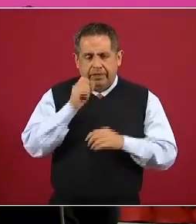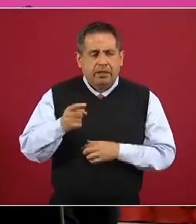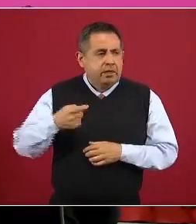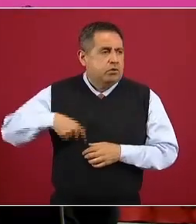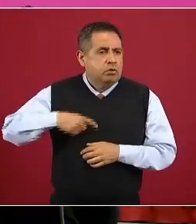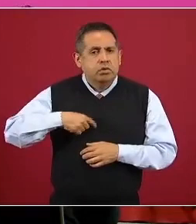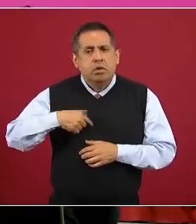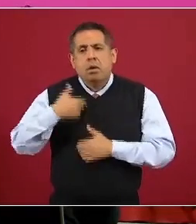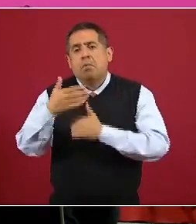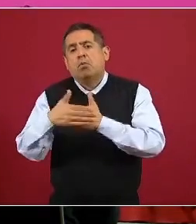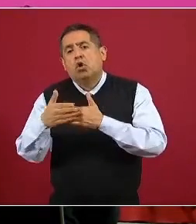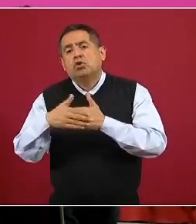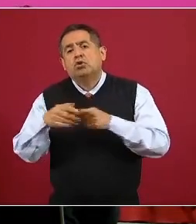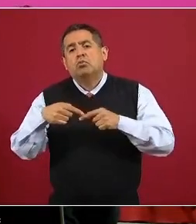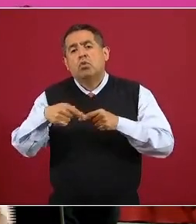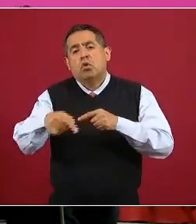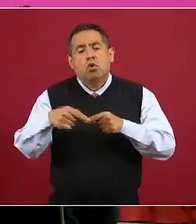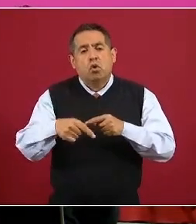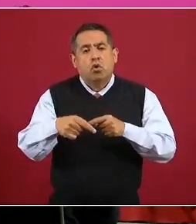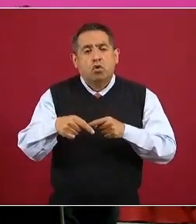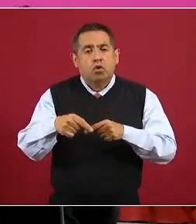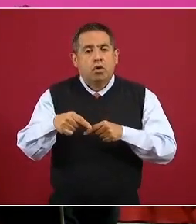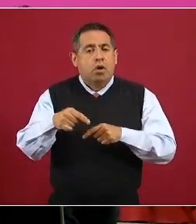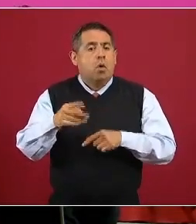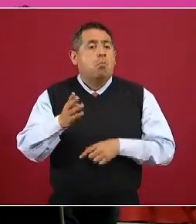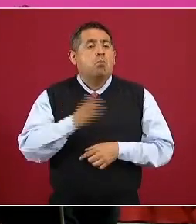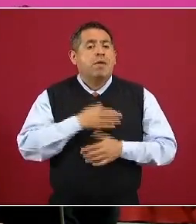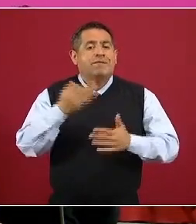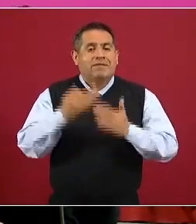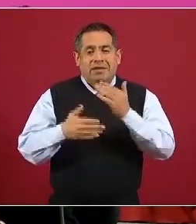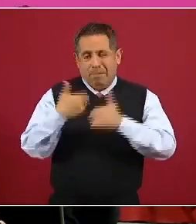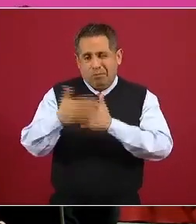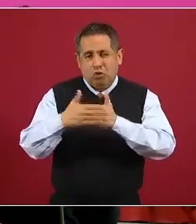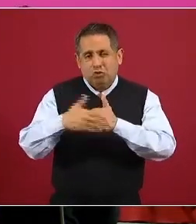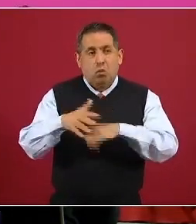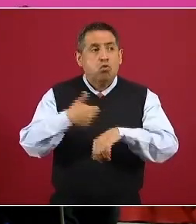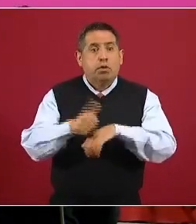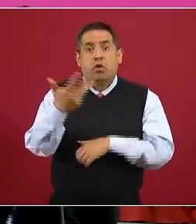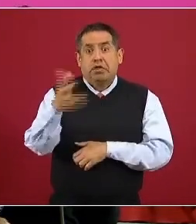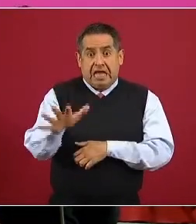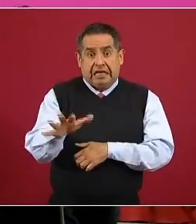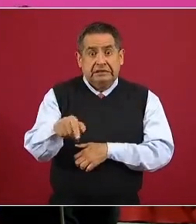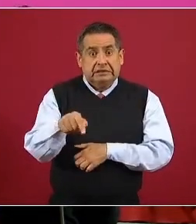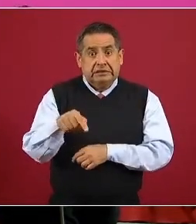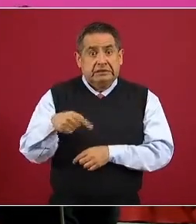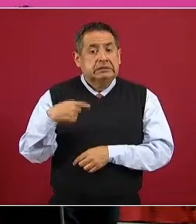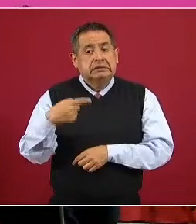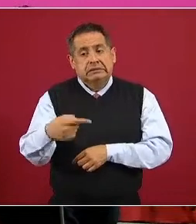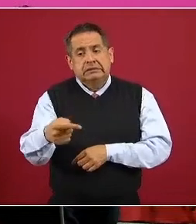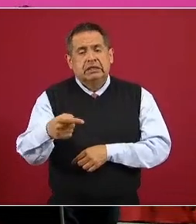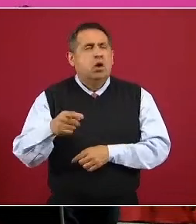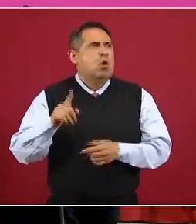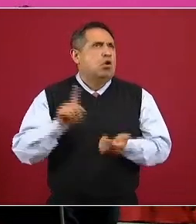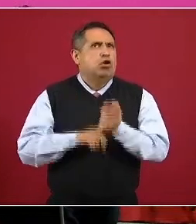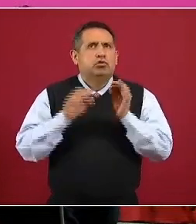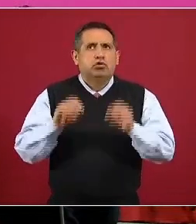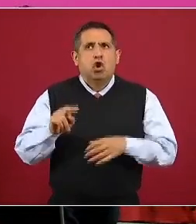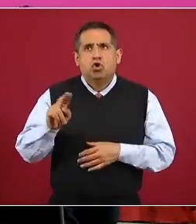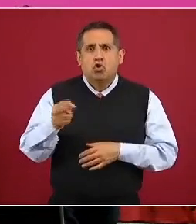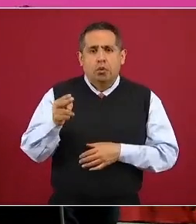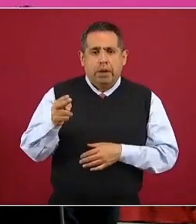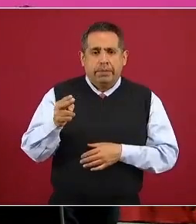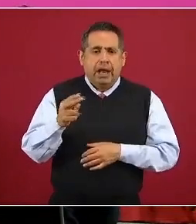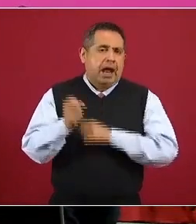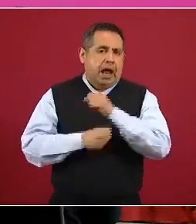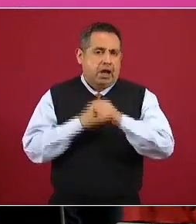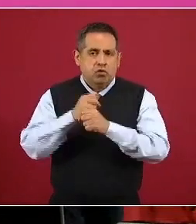podemos esperar de la 10ª edición del Buen Fin que llevaremos a cabo en noviembre de este año